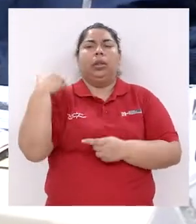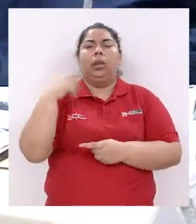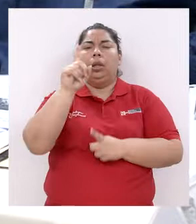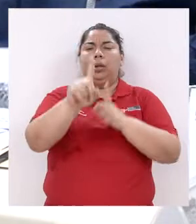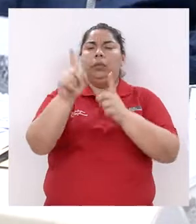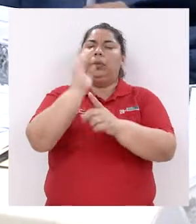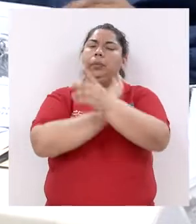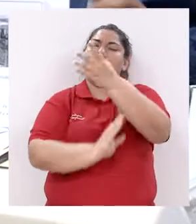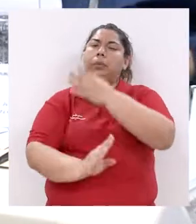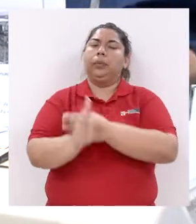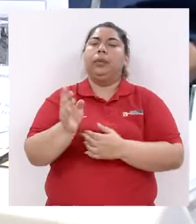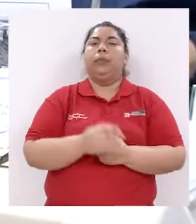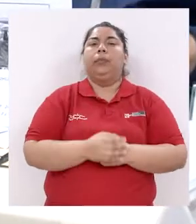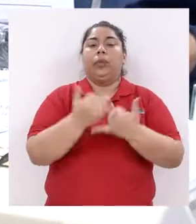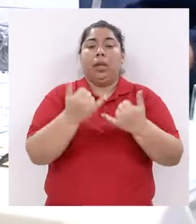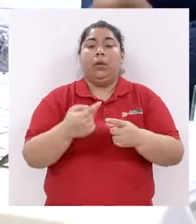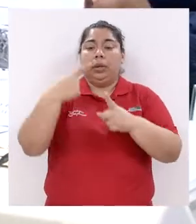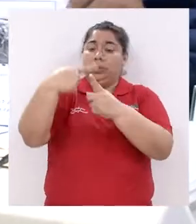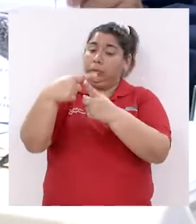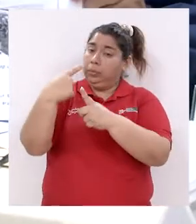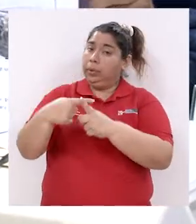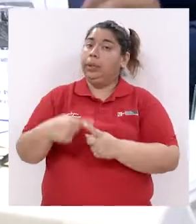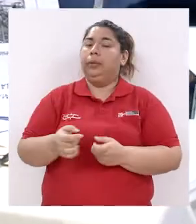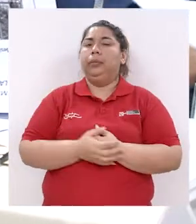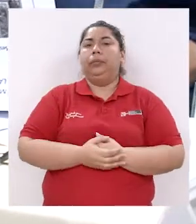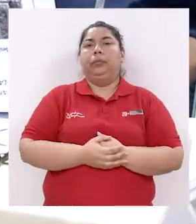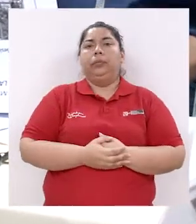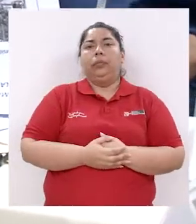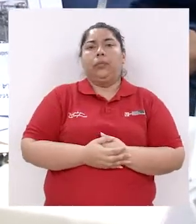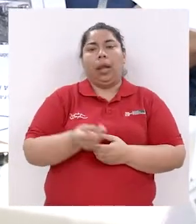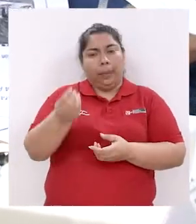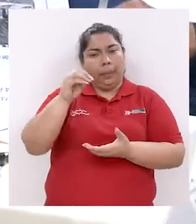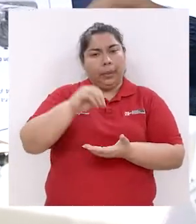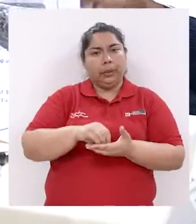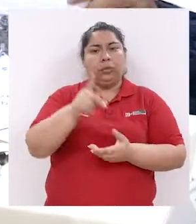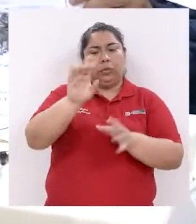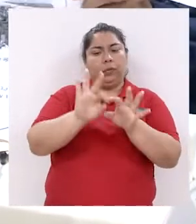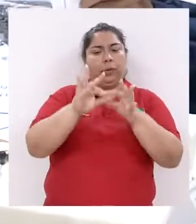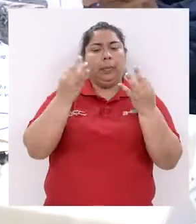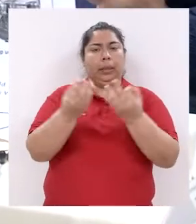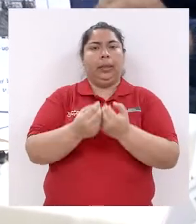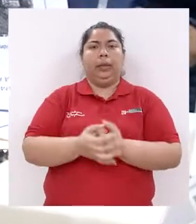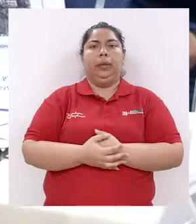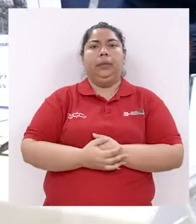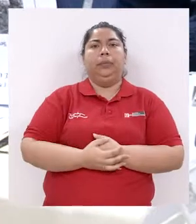tipo de discapacidad. Ahora súmenle a ellos su familia.